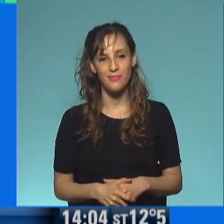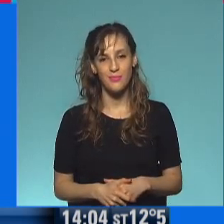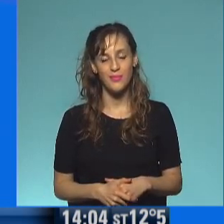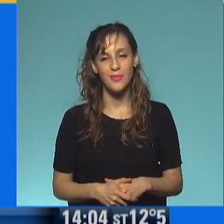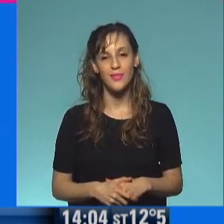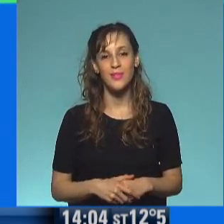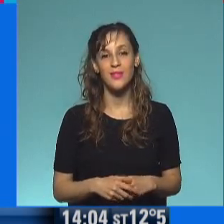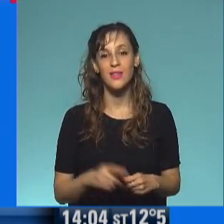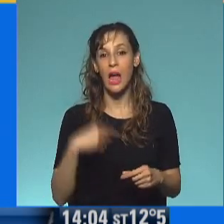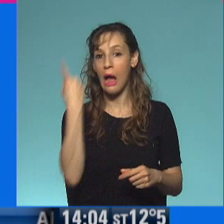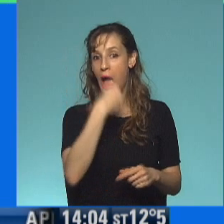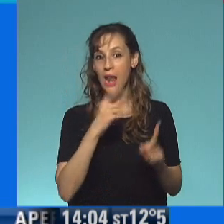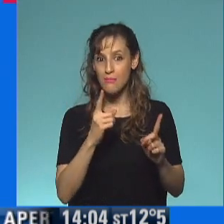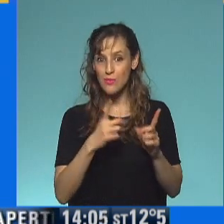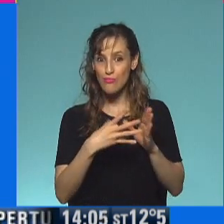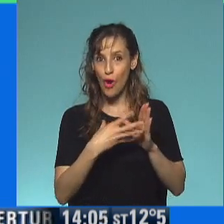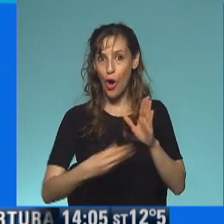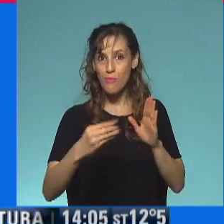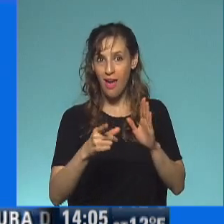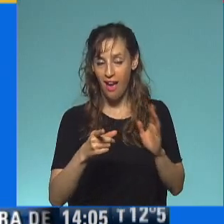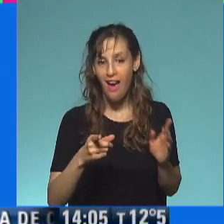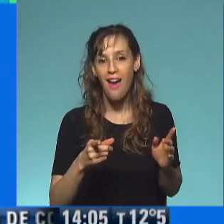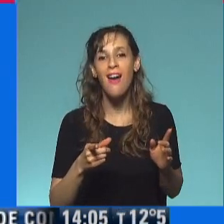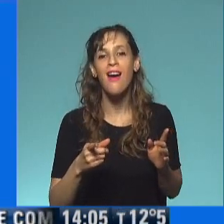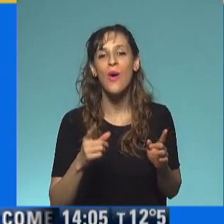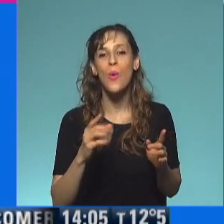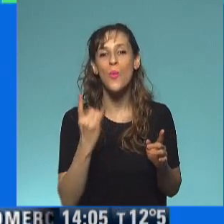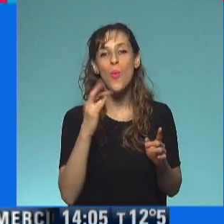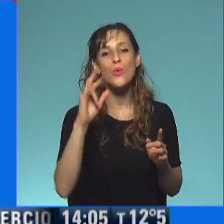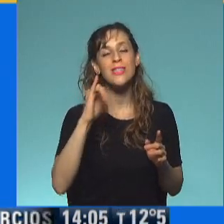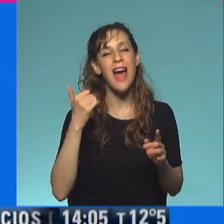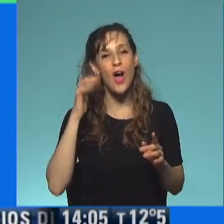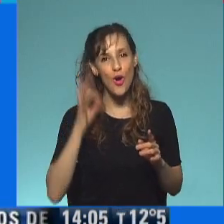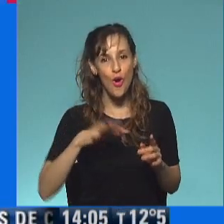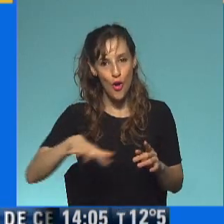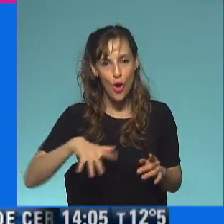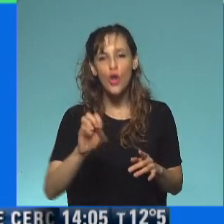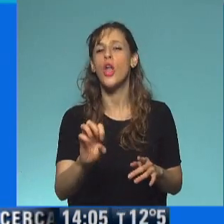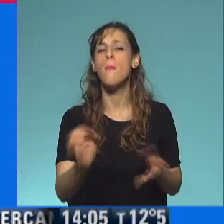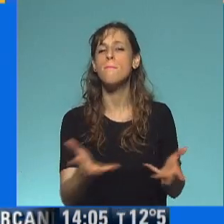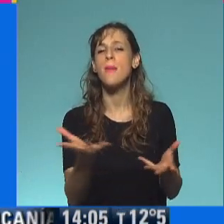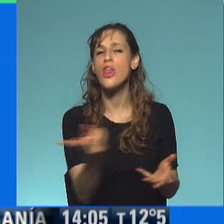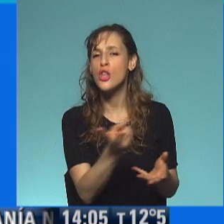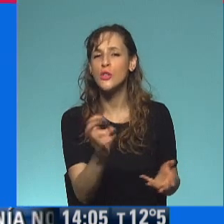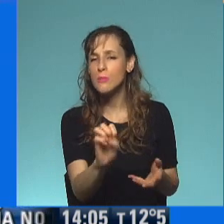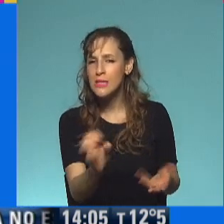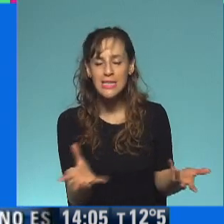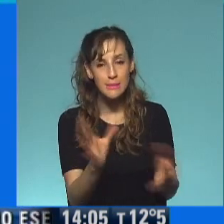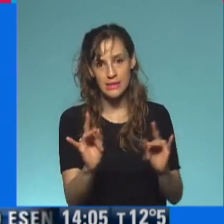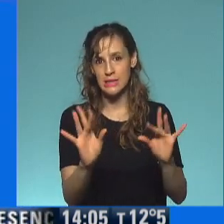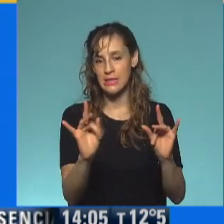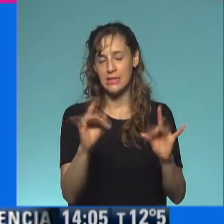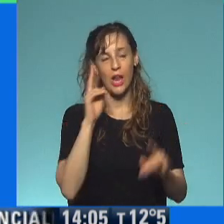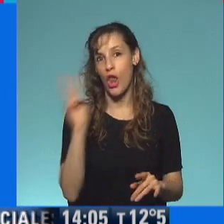Cara de imán. Ay, no alcanzo a leer. Es de Bursaco, pero... Los nombres. Ay. ¡Qué difícil! No lo